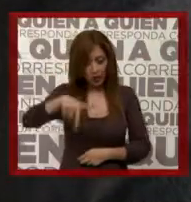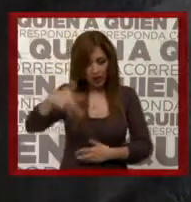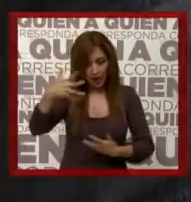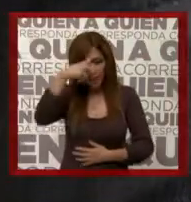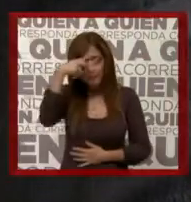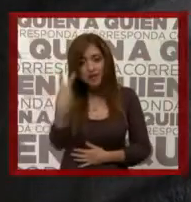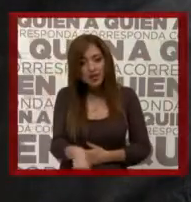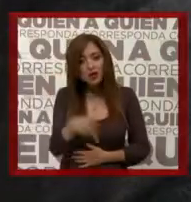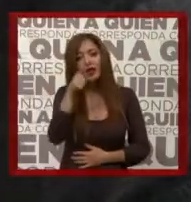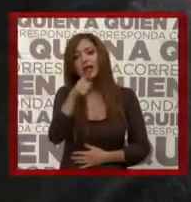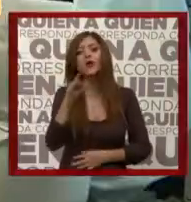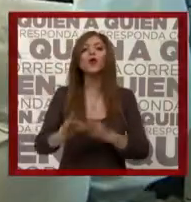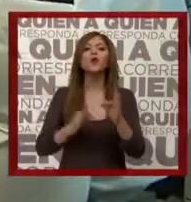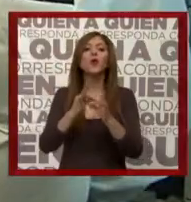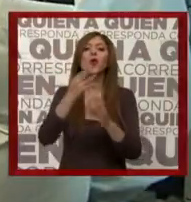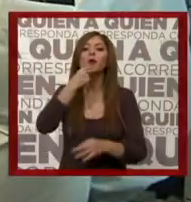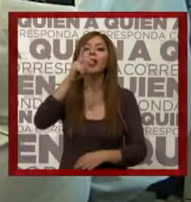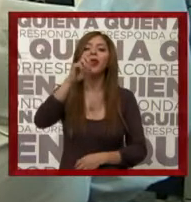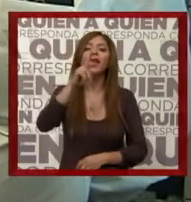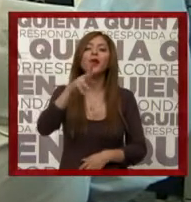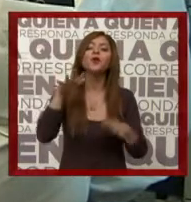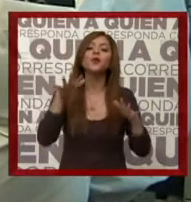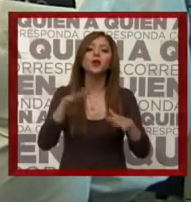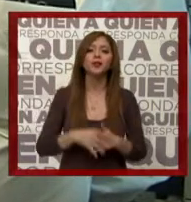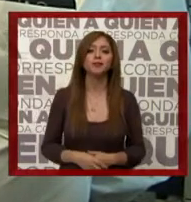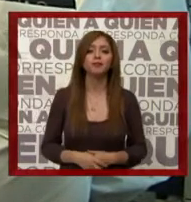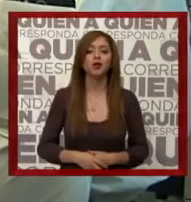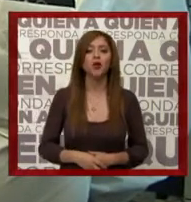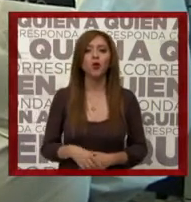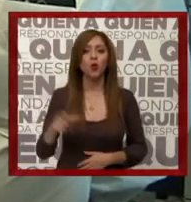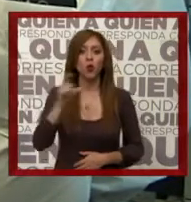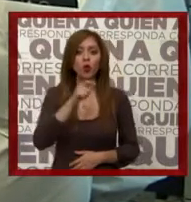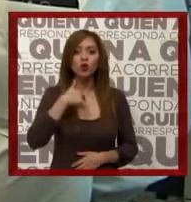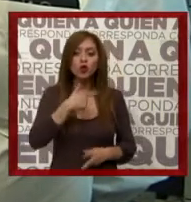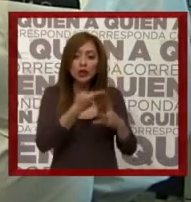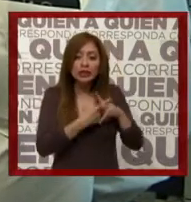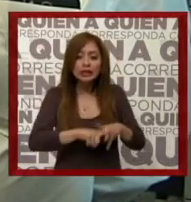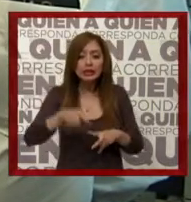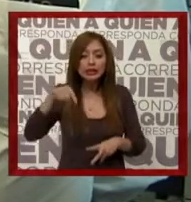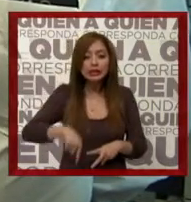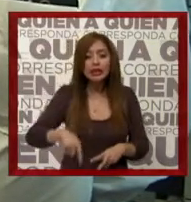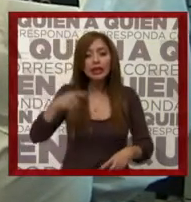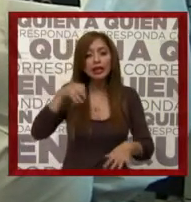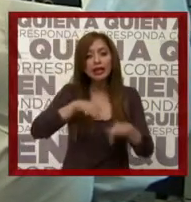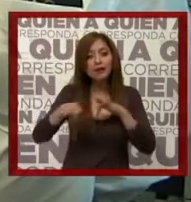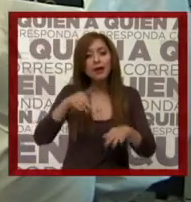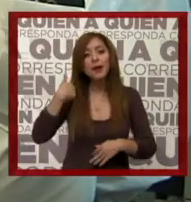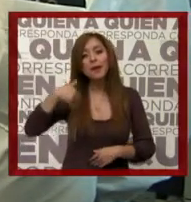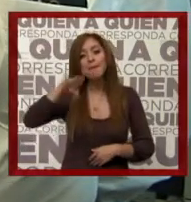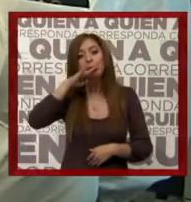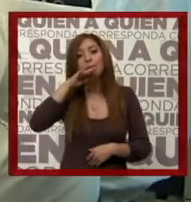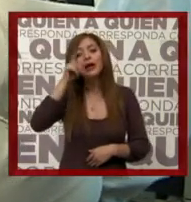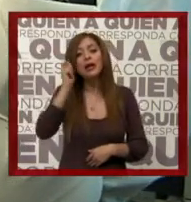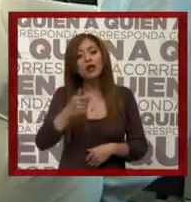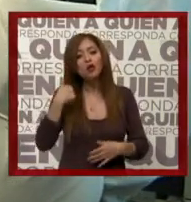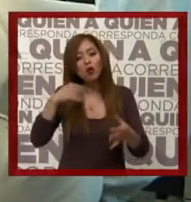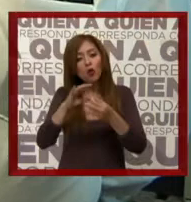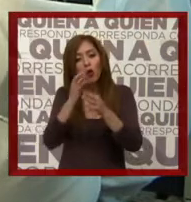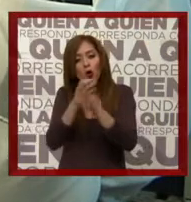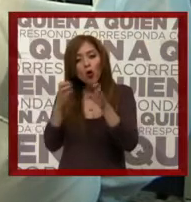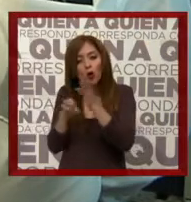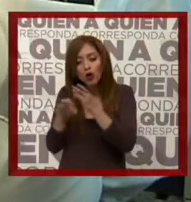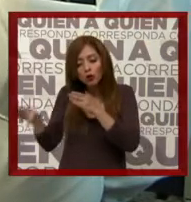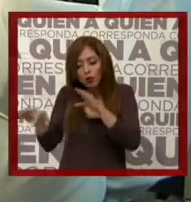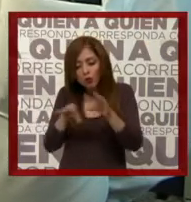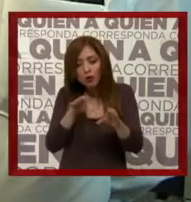sueño cumplido para Daniel. Cuando yo empecé con este negocio, recuerdo que llegué con mi madre y le digo, voy a guardar unas cuantas latitas aquí. Y llegué con un